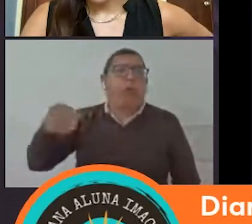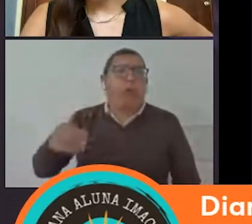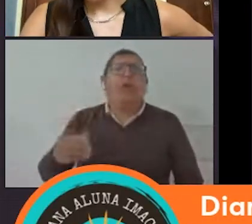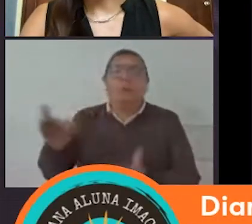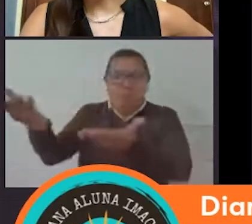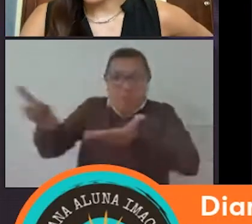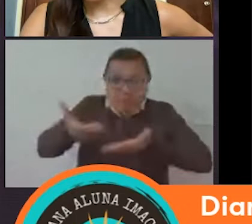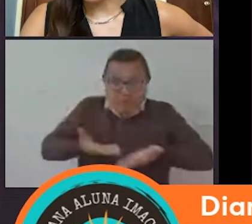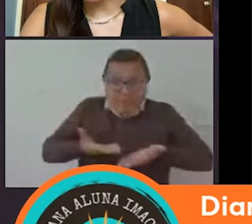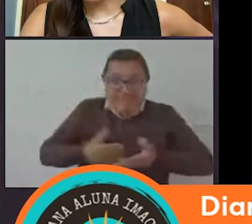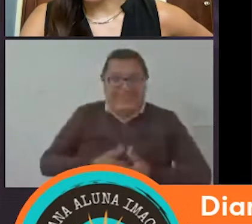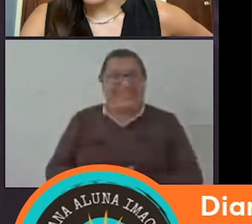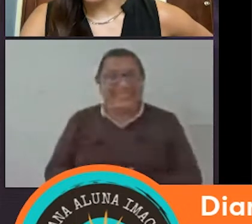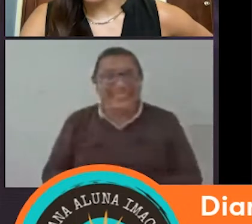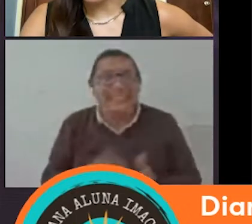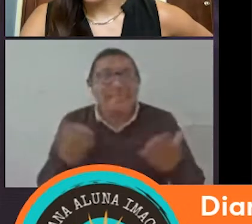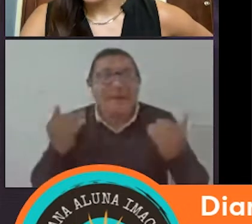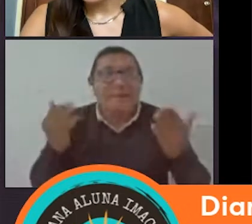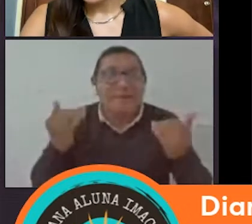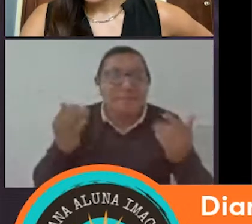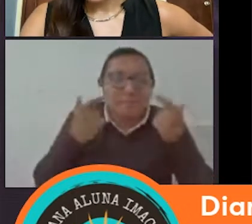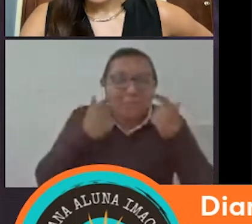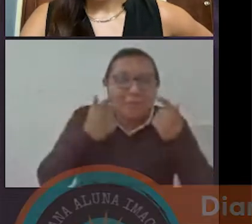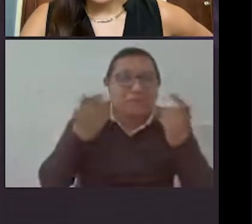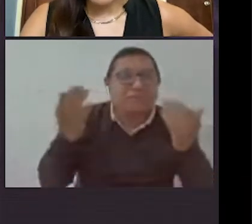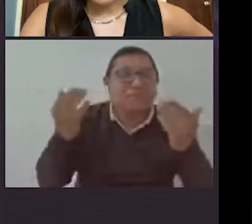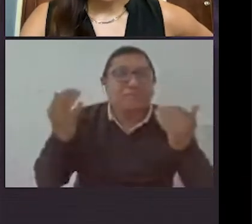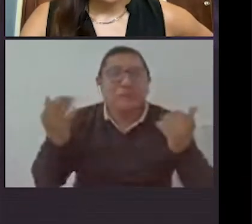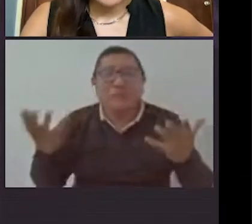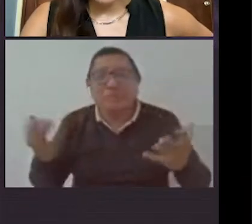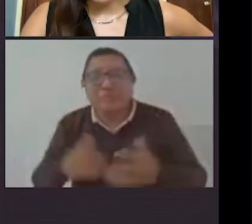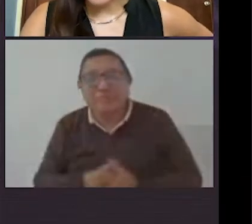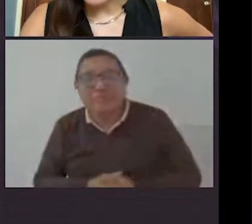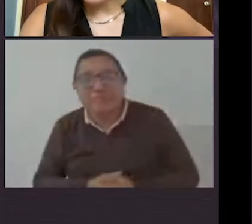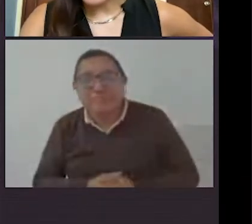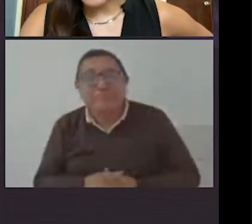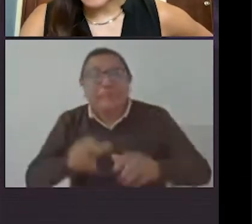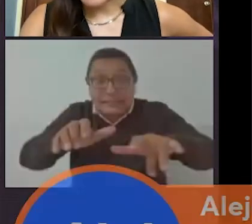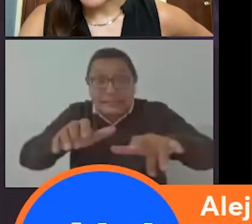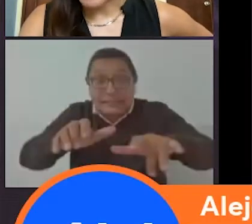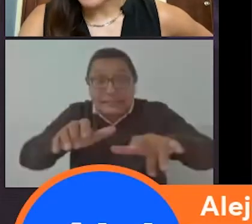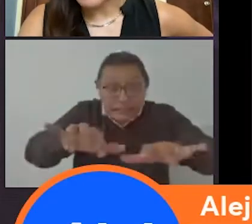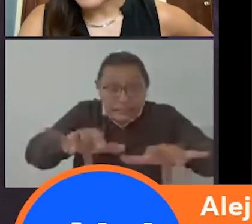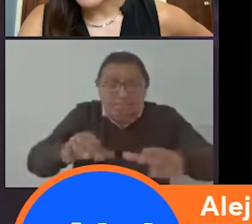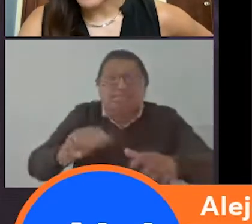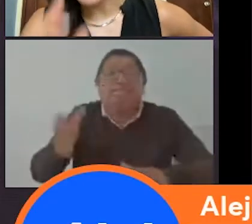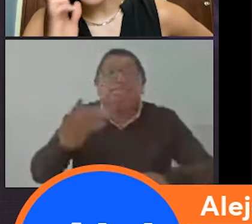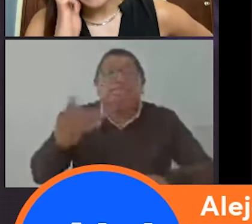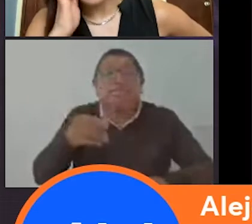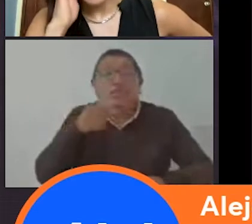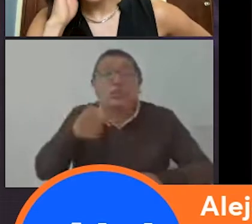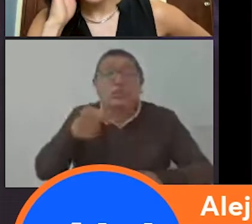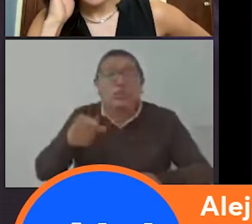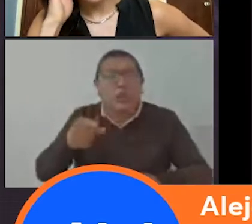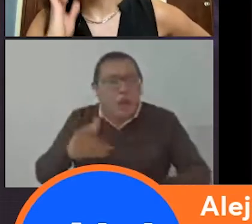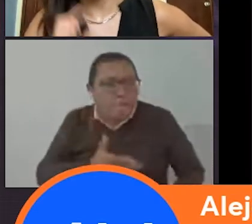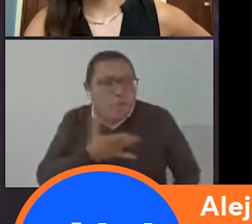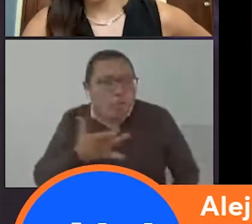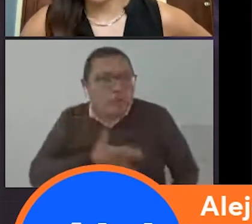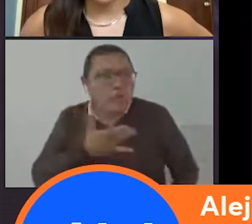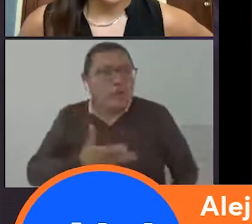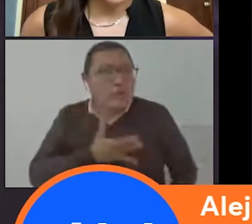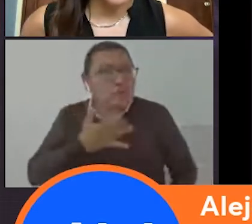Muy bien, vamos viendo, vamos viendo. Escriban en el chat, ¿cuál es la clave? Motivación real,